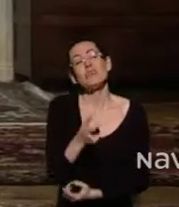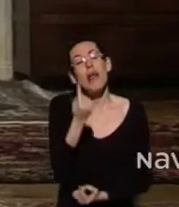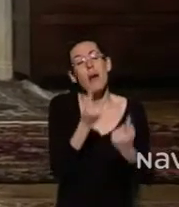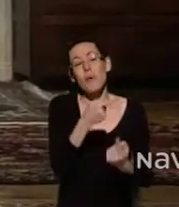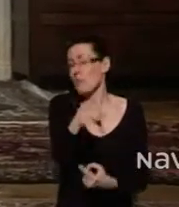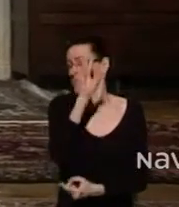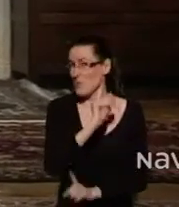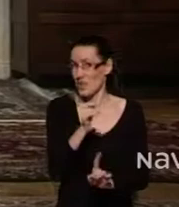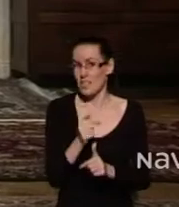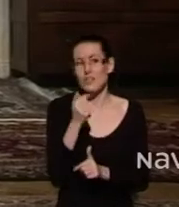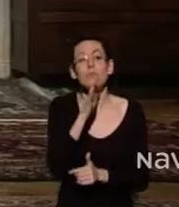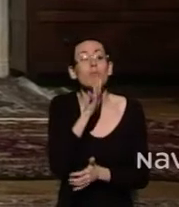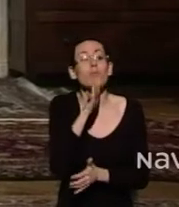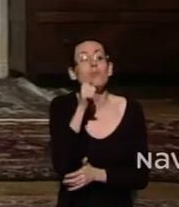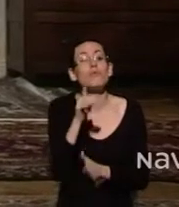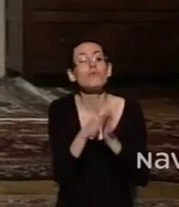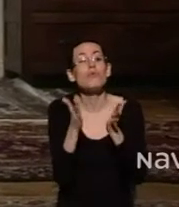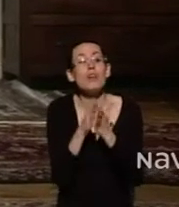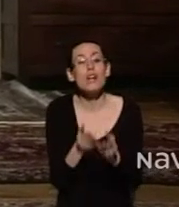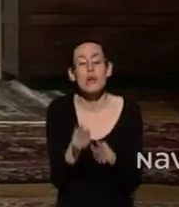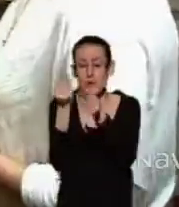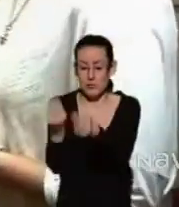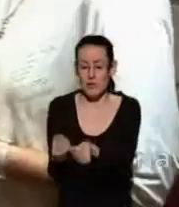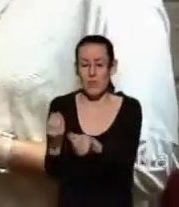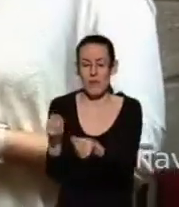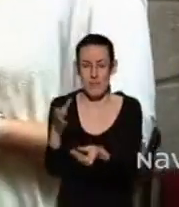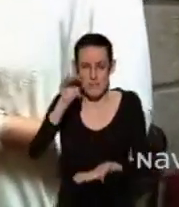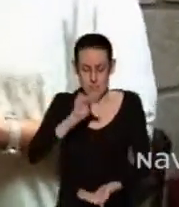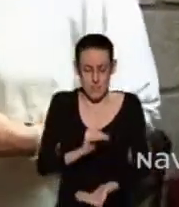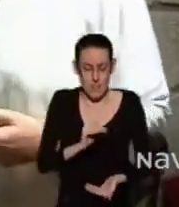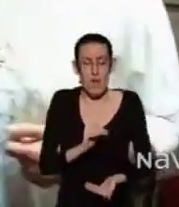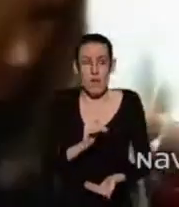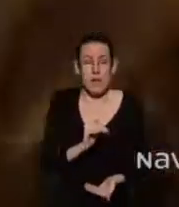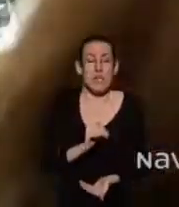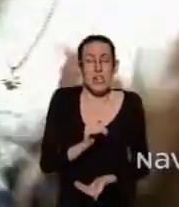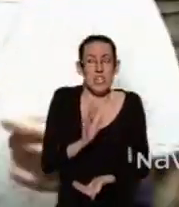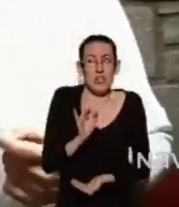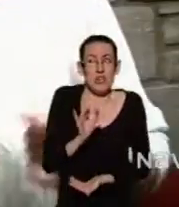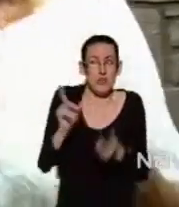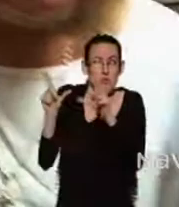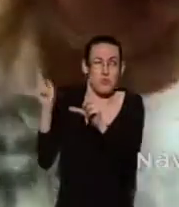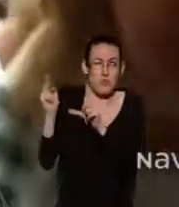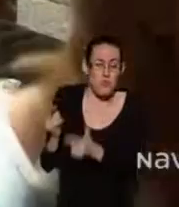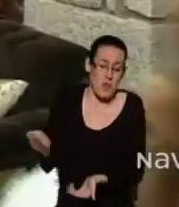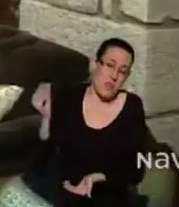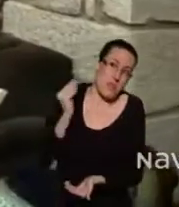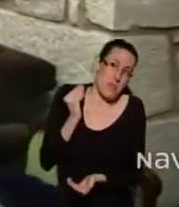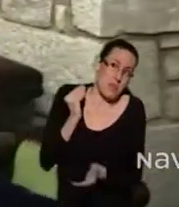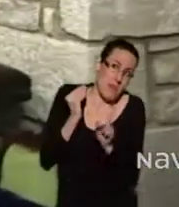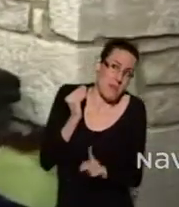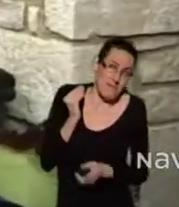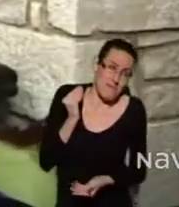esto. Claro. Mira, te vas a llevar los libros. Oh, ¿eh? Vale, y un cuadro también me voy a llevar. Eso, oh, vale. Eso es... Jo, esa a mi madre le gustará